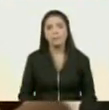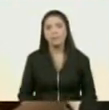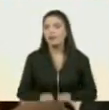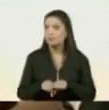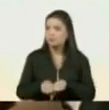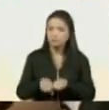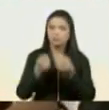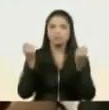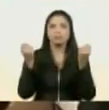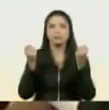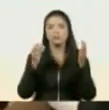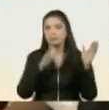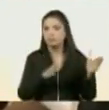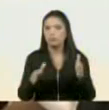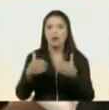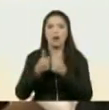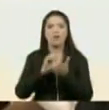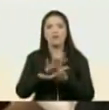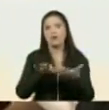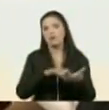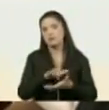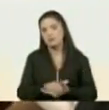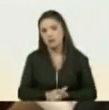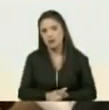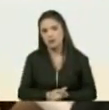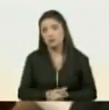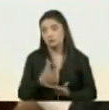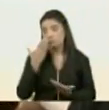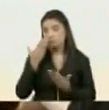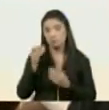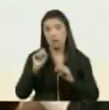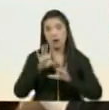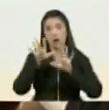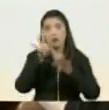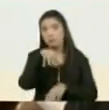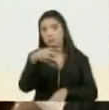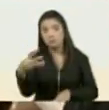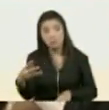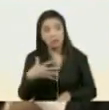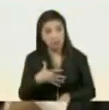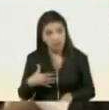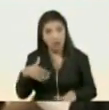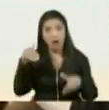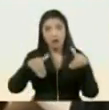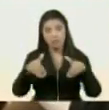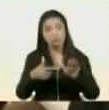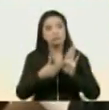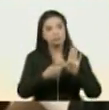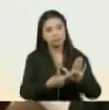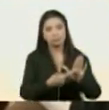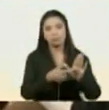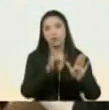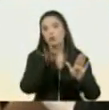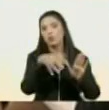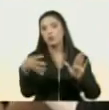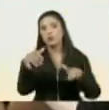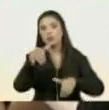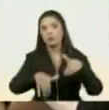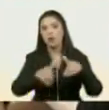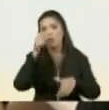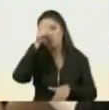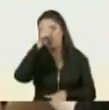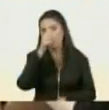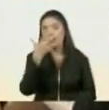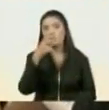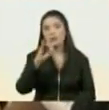en la senda de la violencia. Ahí está, cronograma electoral. ¿Querían cronograma electoral? Tomen cronograma electoral. Domingo 30